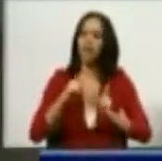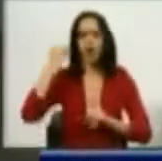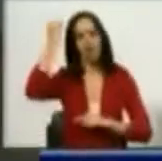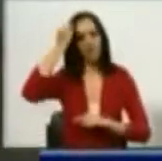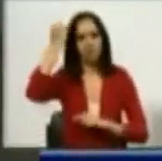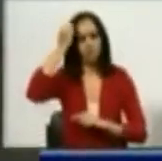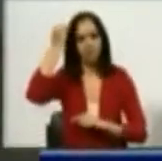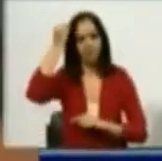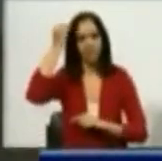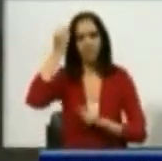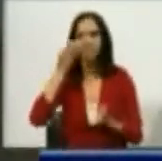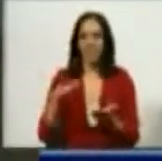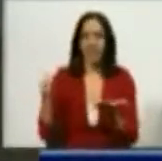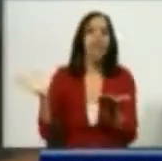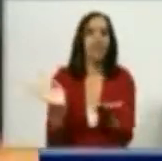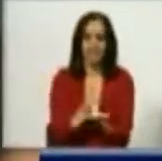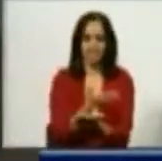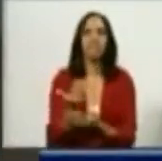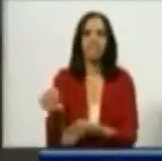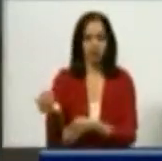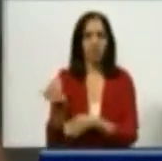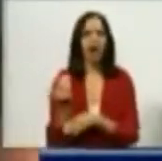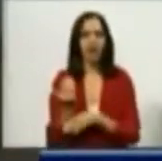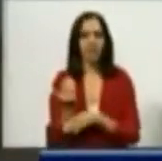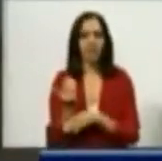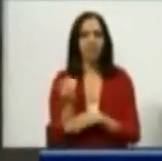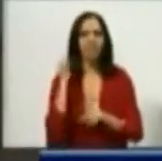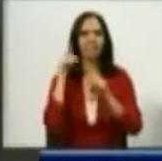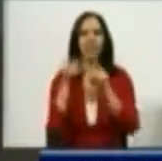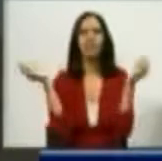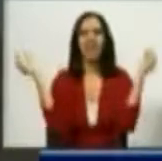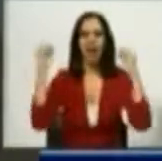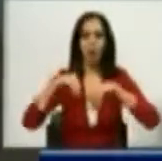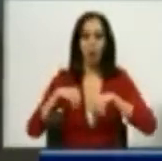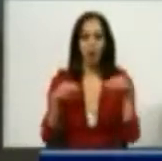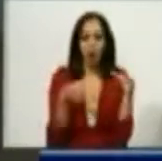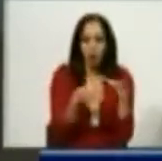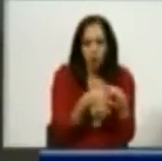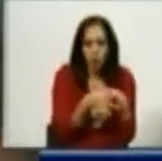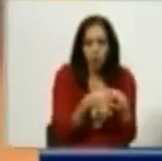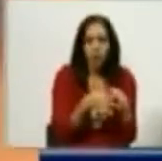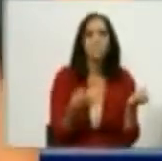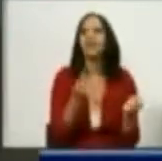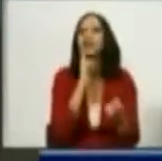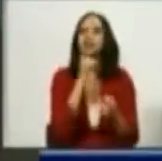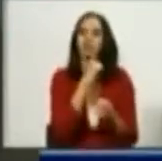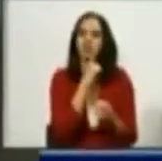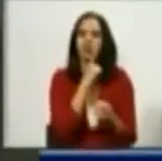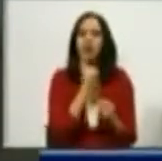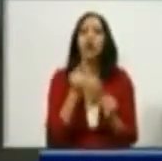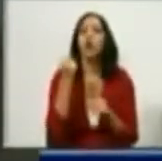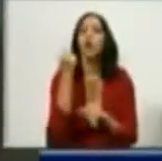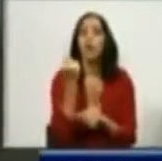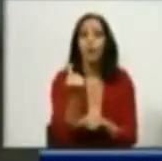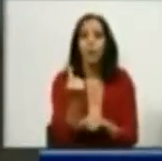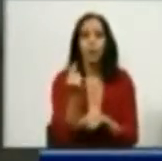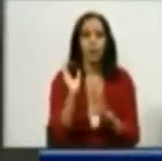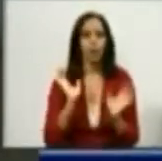la salida va a venir desde un acuerdo popular para lo que ellos llaman una